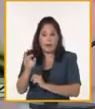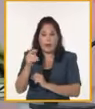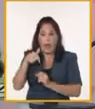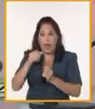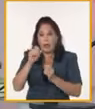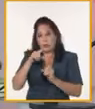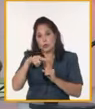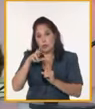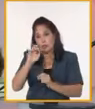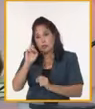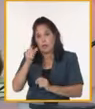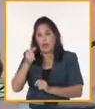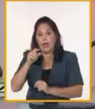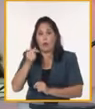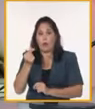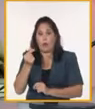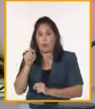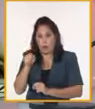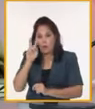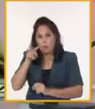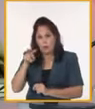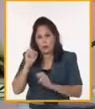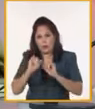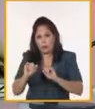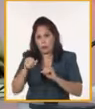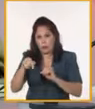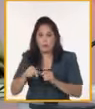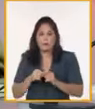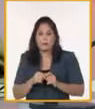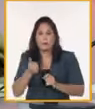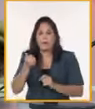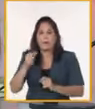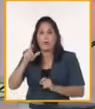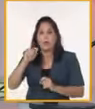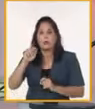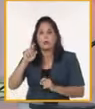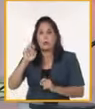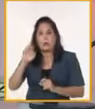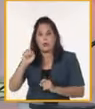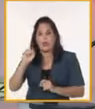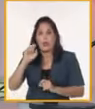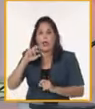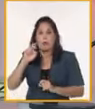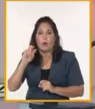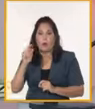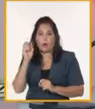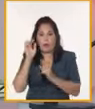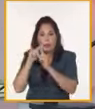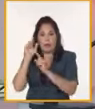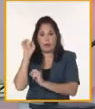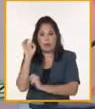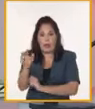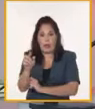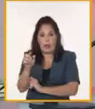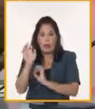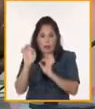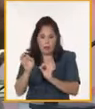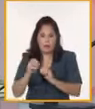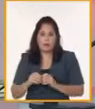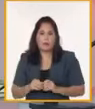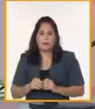económicos actores económicos ahí se puede buscar la información quees económicos eh Porque bu no no tienen a mano a